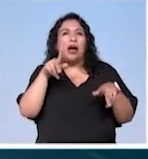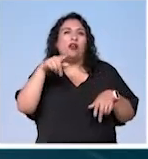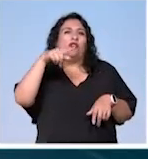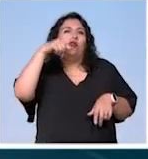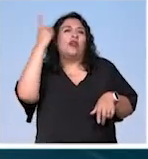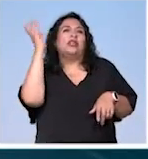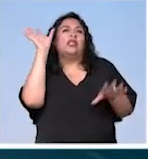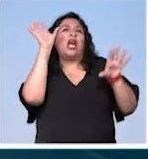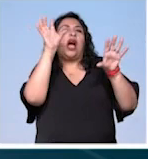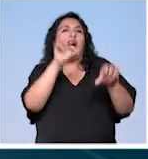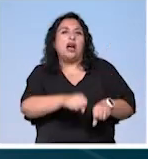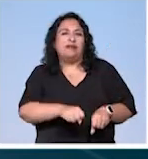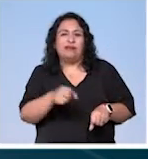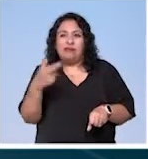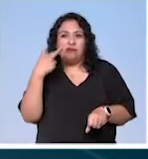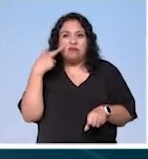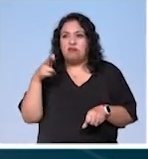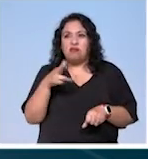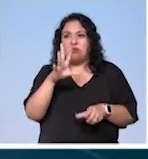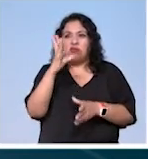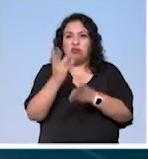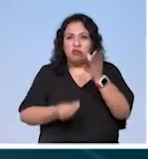más fáciles de atrapar que las ratas.